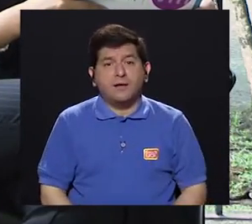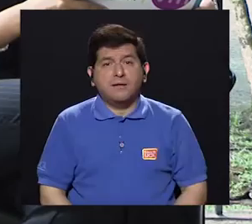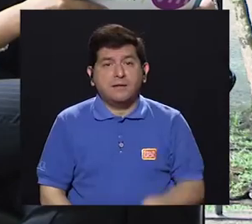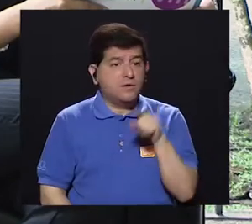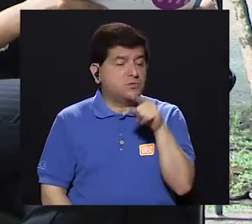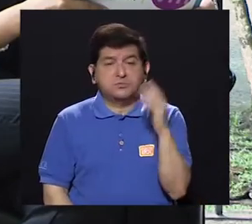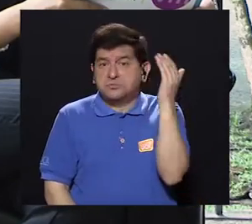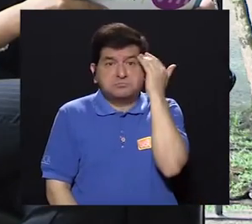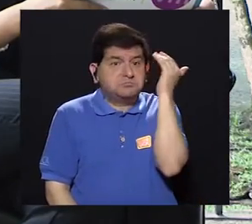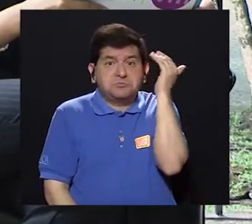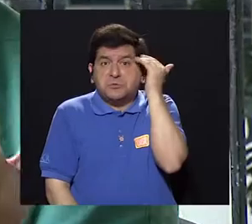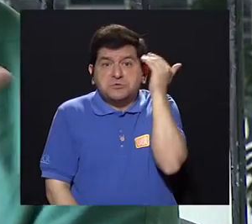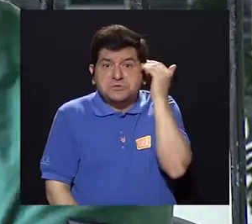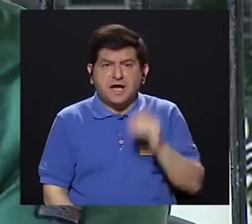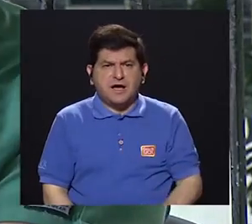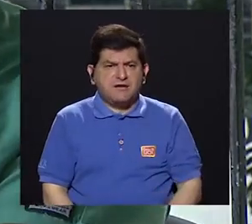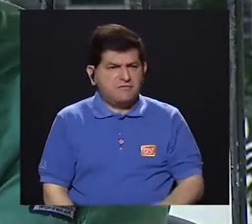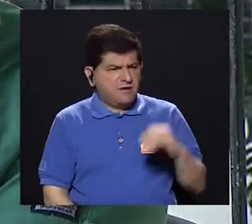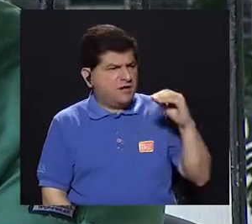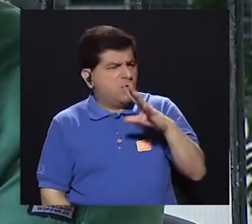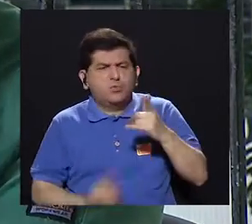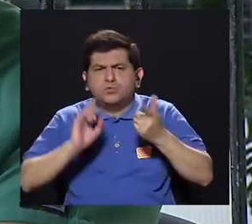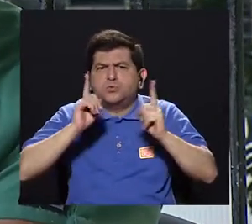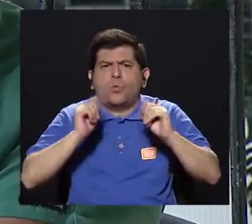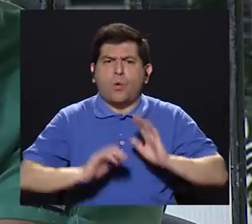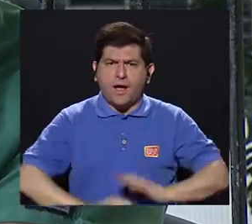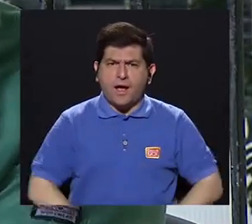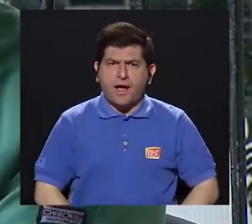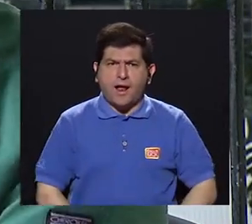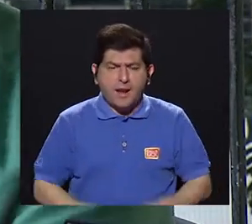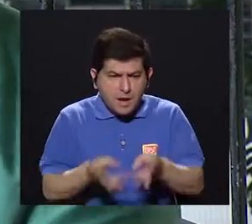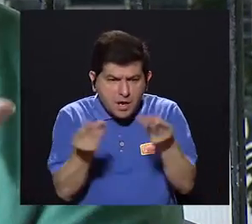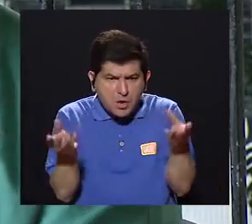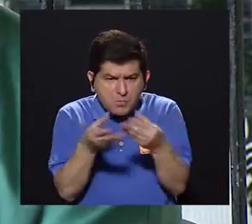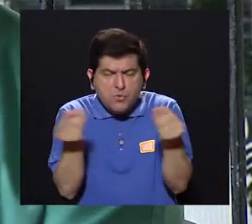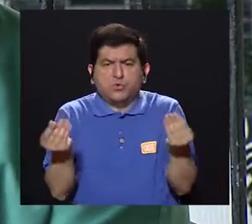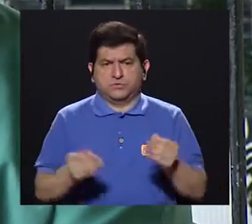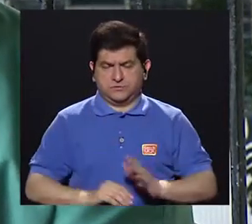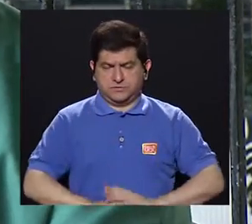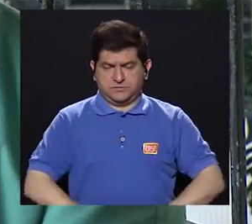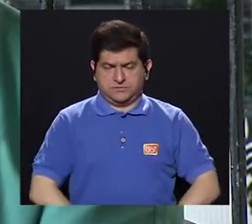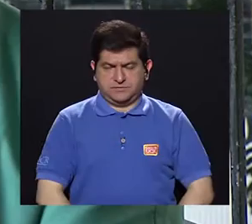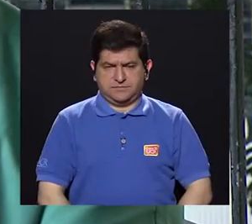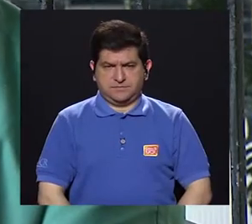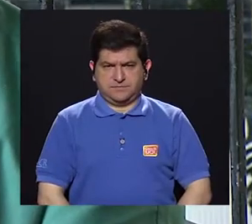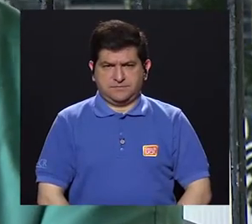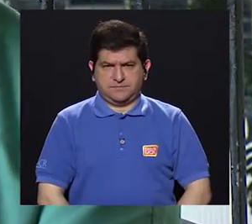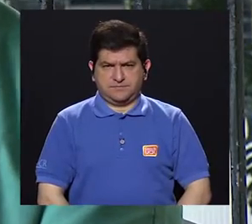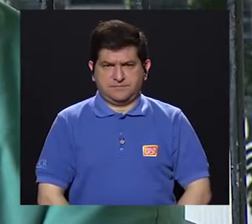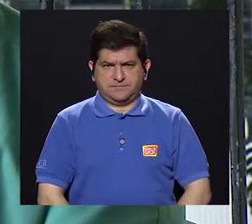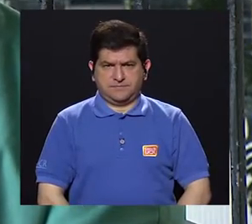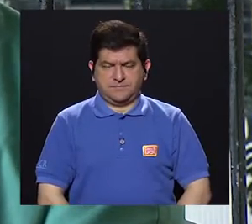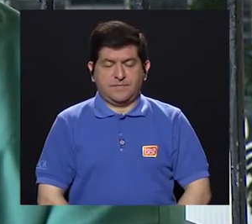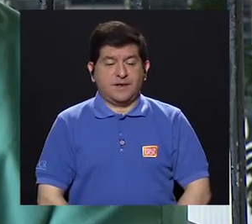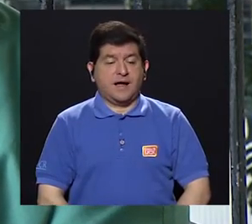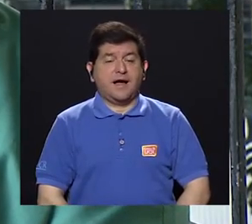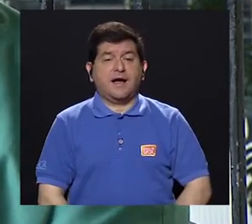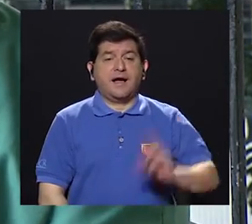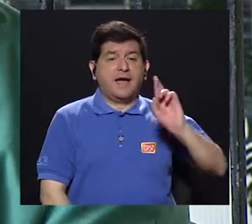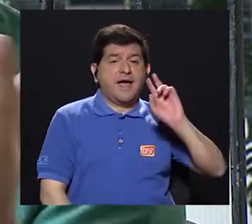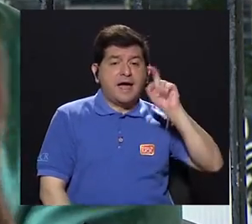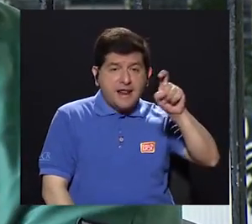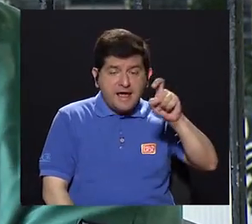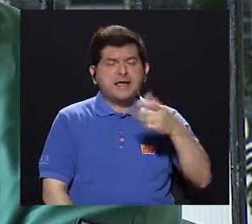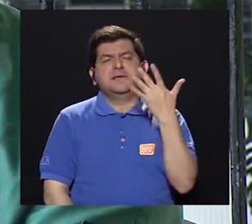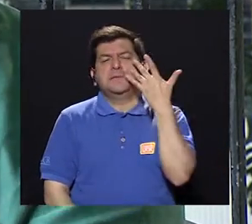Ustedes hacen una exposición que usted no sabe qué fue la luz, ¿verdad?, que se emitió para producir la foto. Pues las radiografías